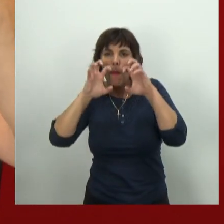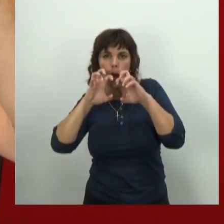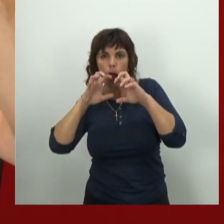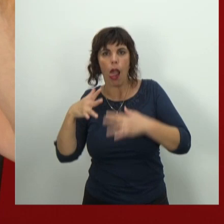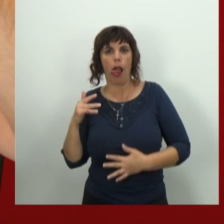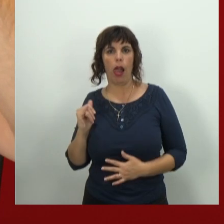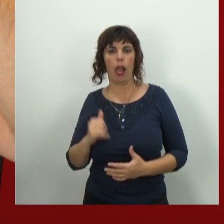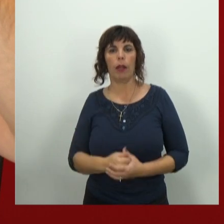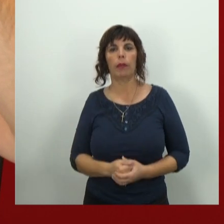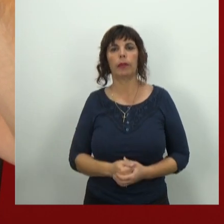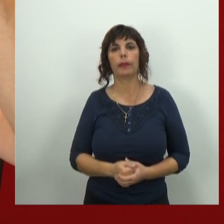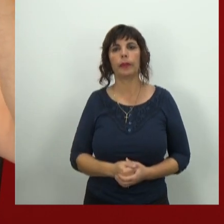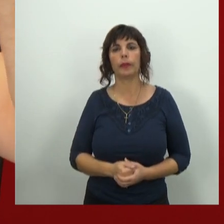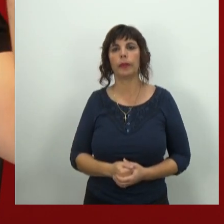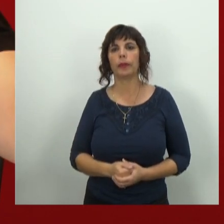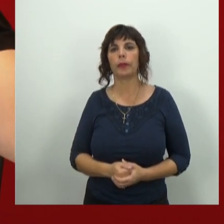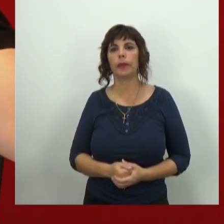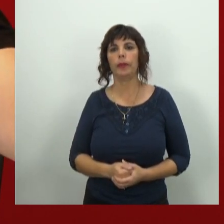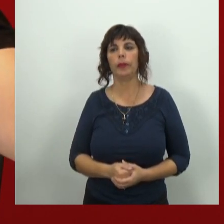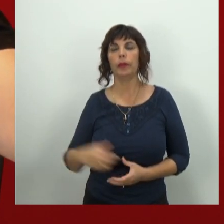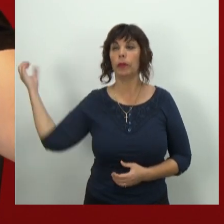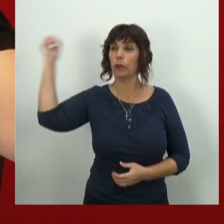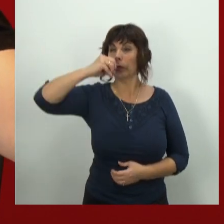Él cogió toda la luz